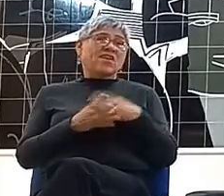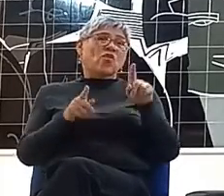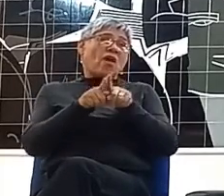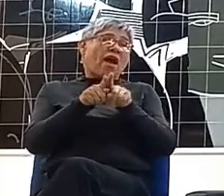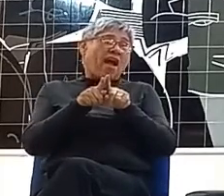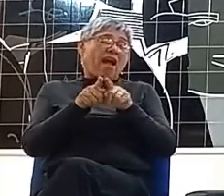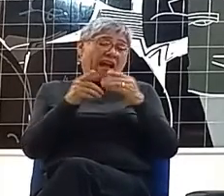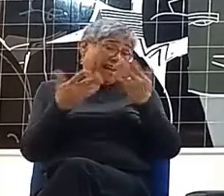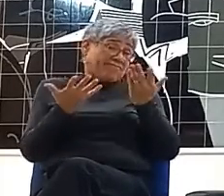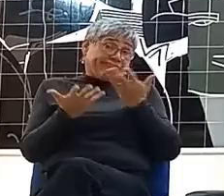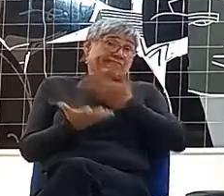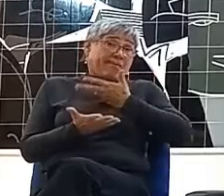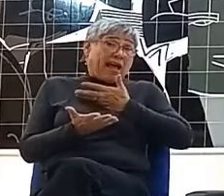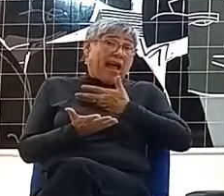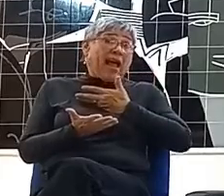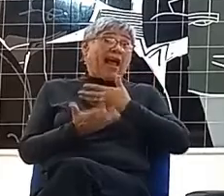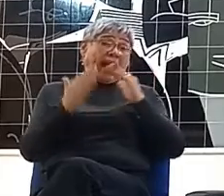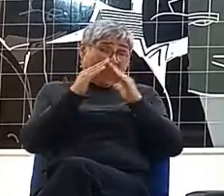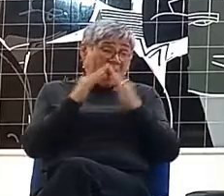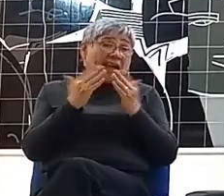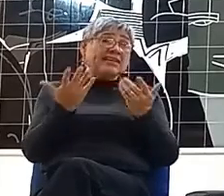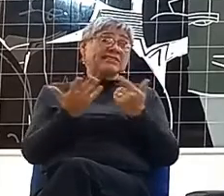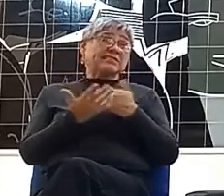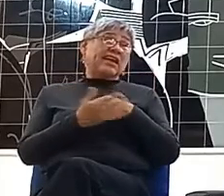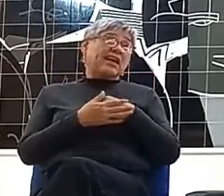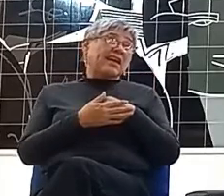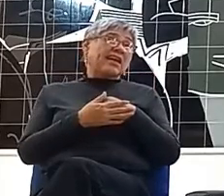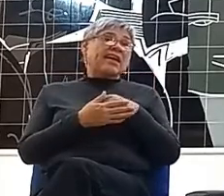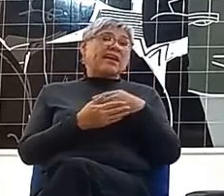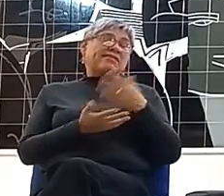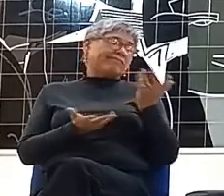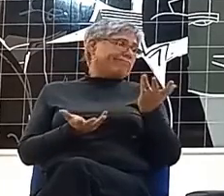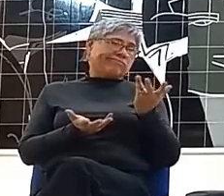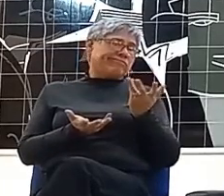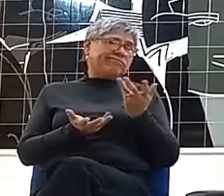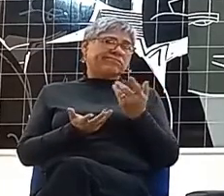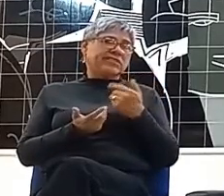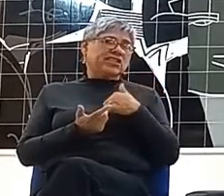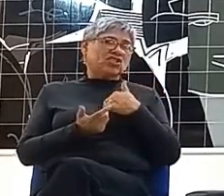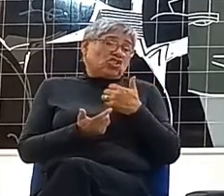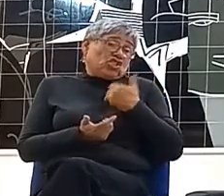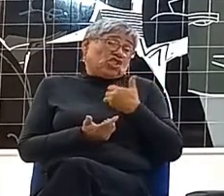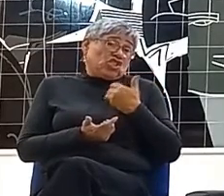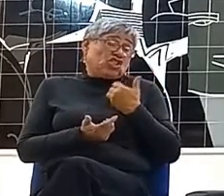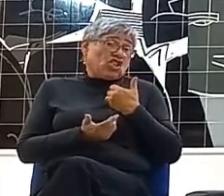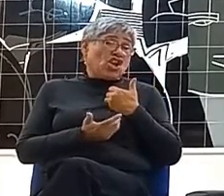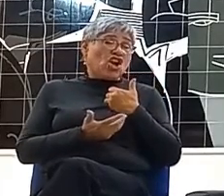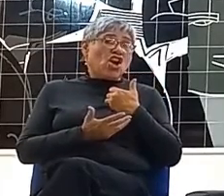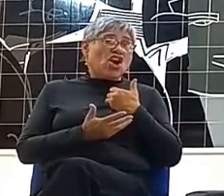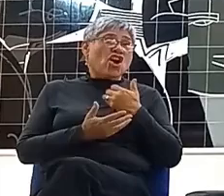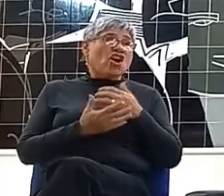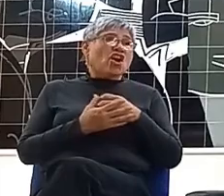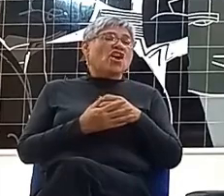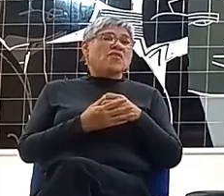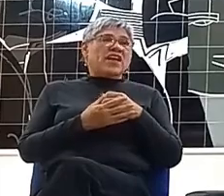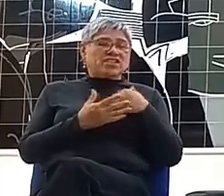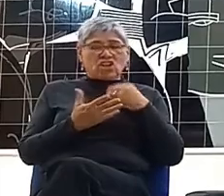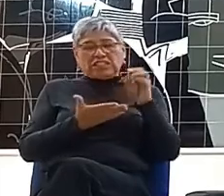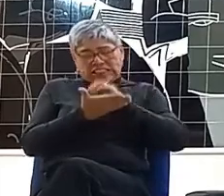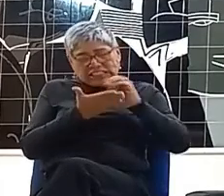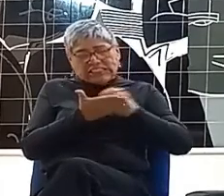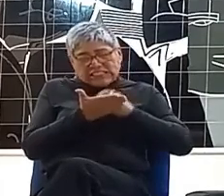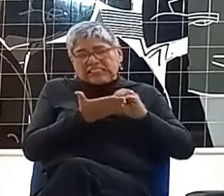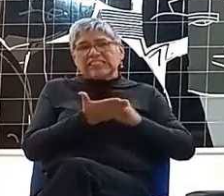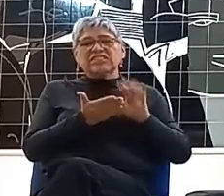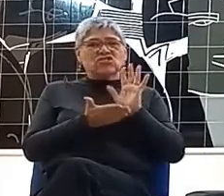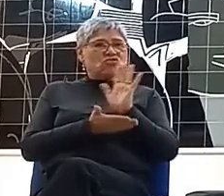muy próxima a su adolescencia, pues esa ausencia de alguna manera se llena precisamente con escritura, con literatura,